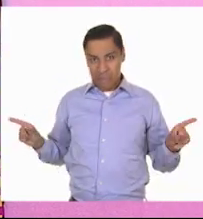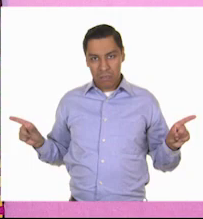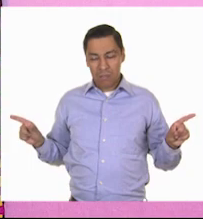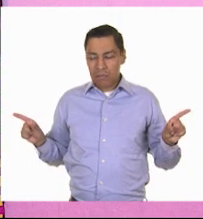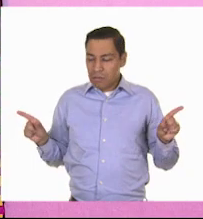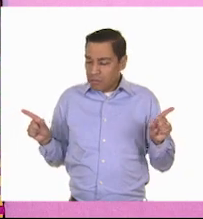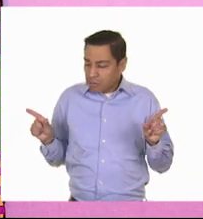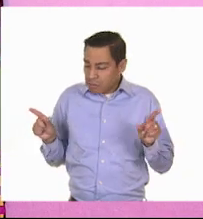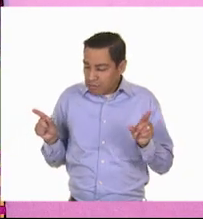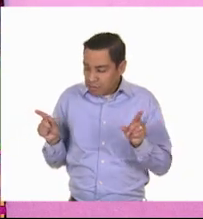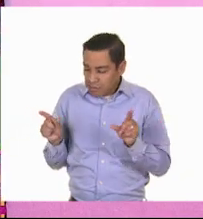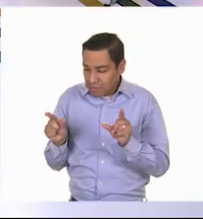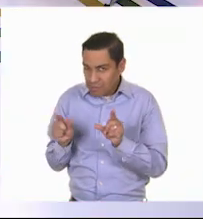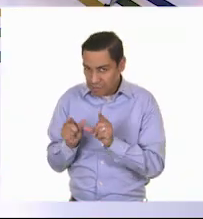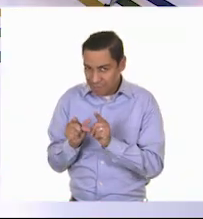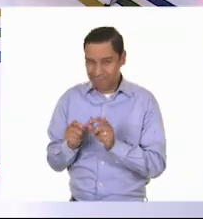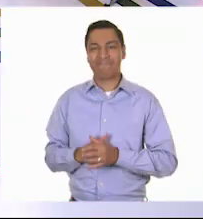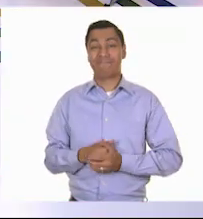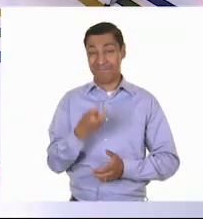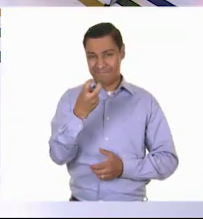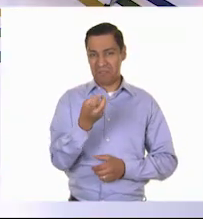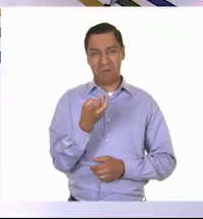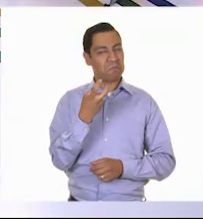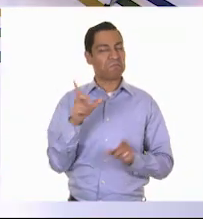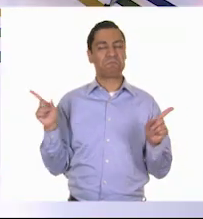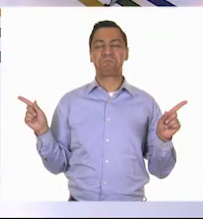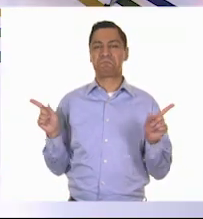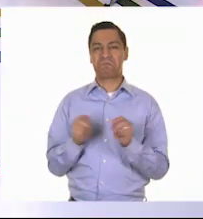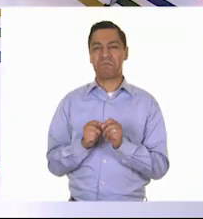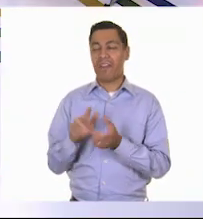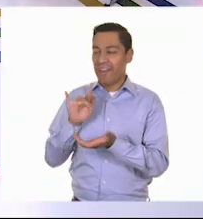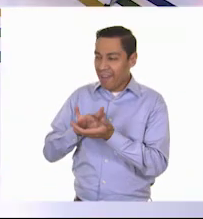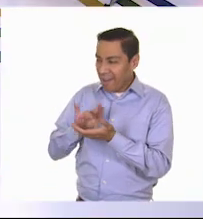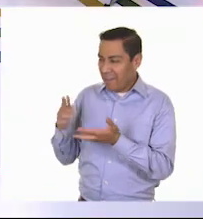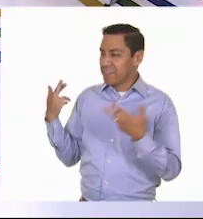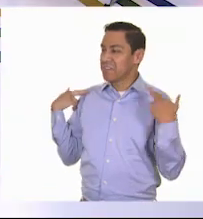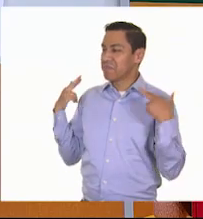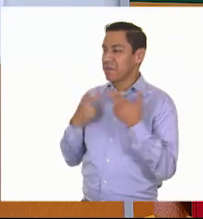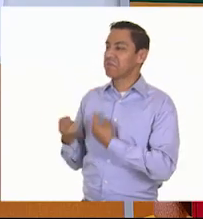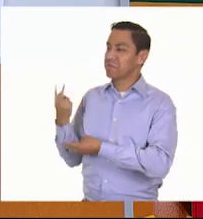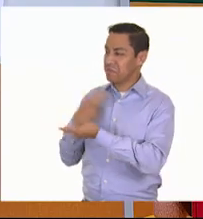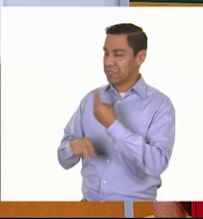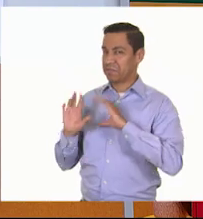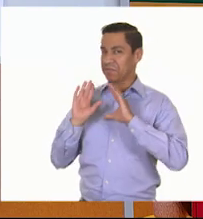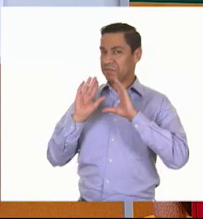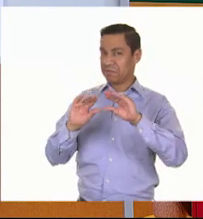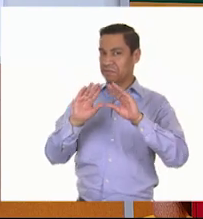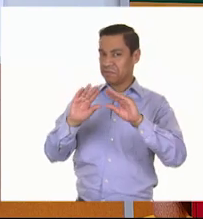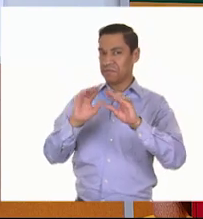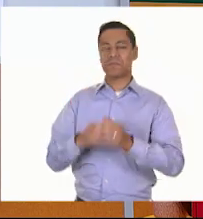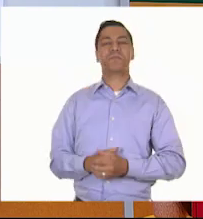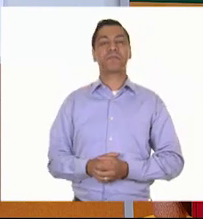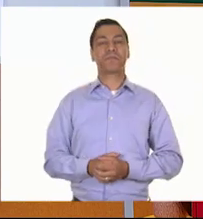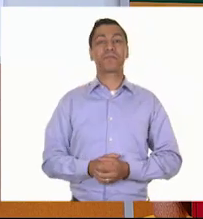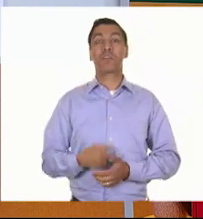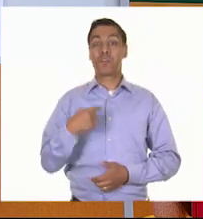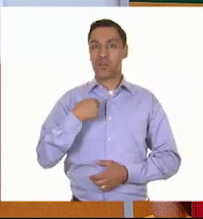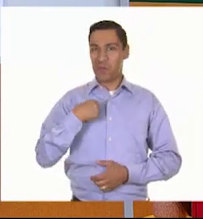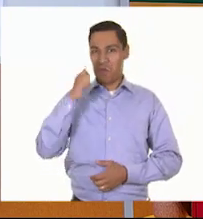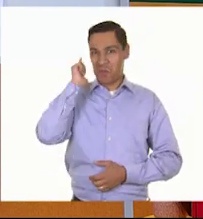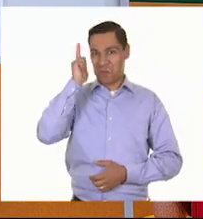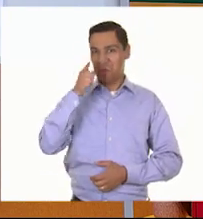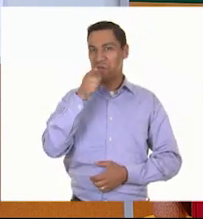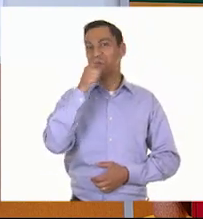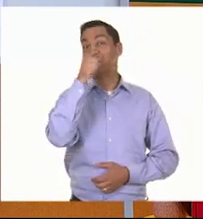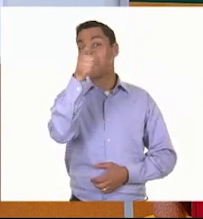muchas gracias, maestro Jonathan, por venir a enseñarnos y a otorgarnos su conocimiento. Muchas gracias a ti, Mariana. Y bueno, esperamos que los niños y